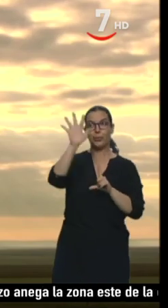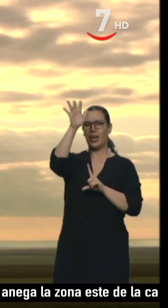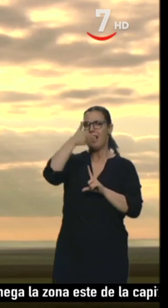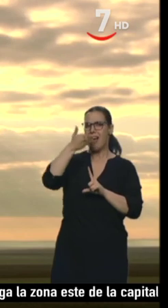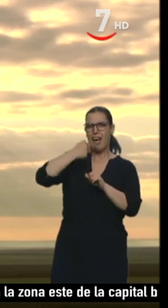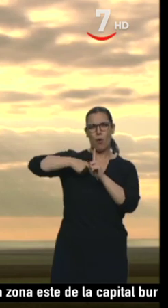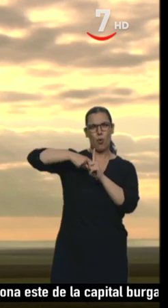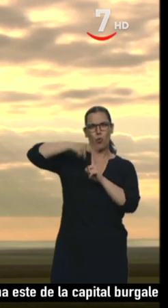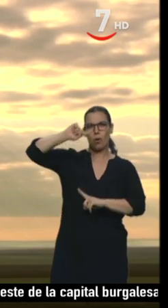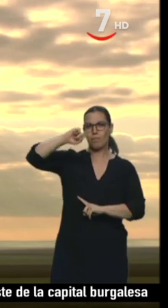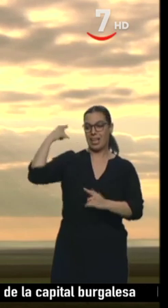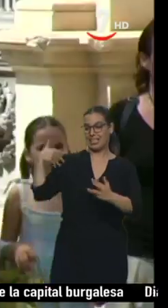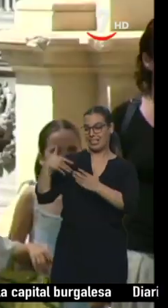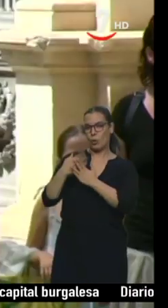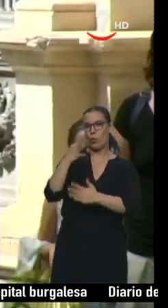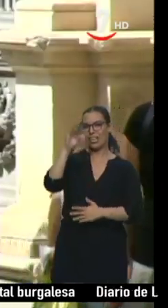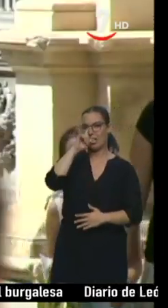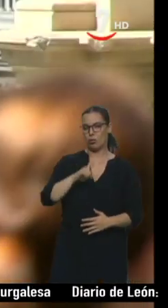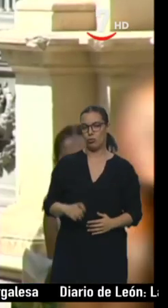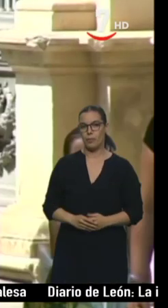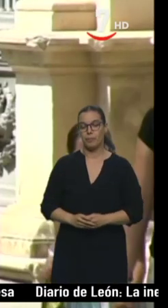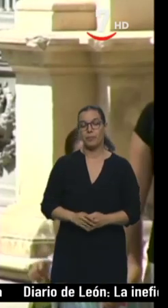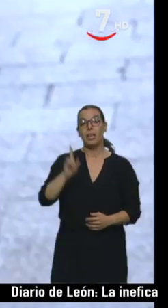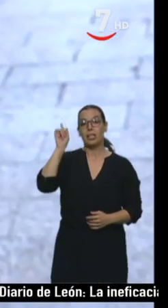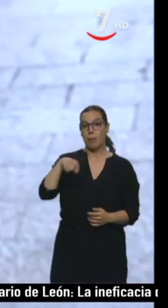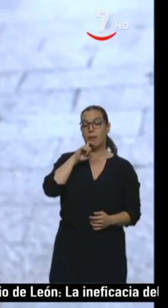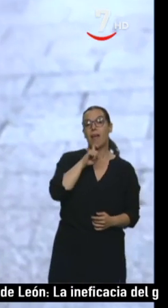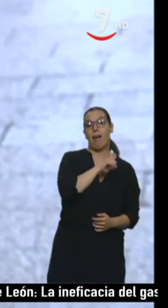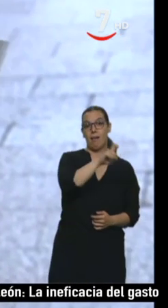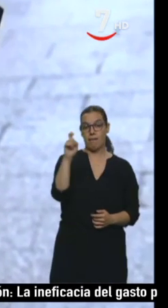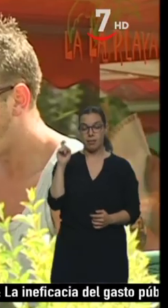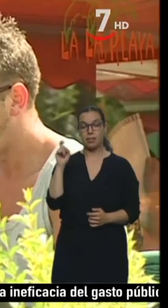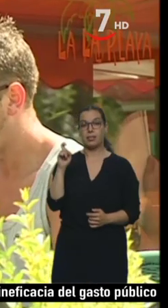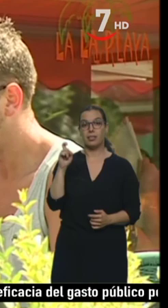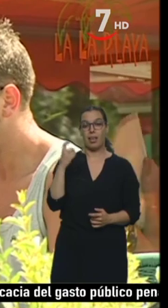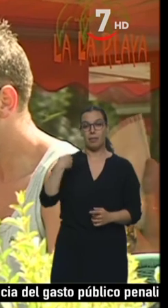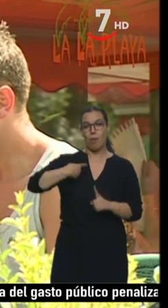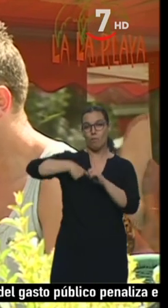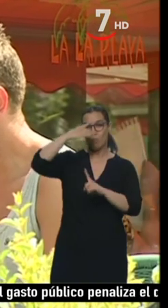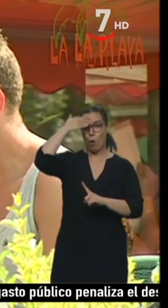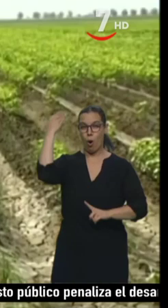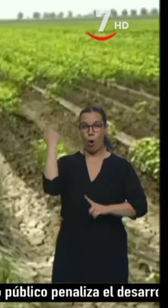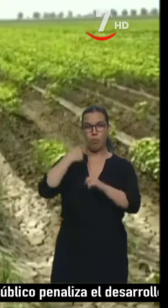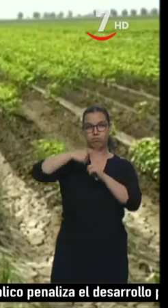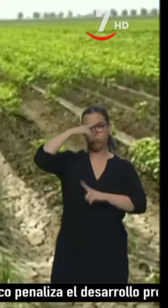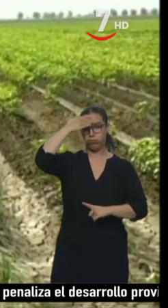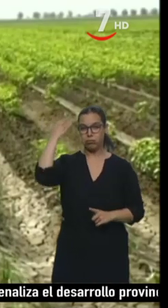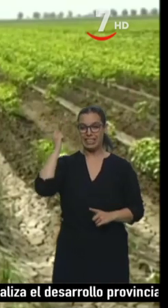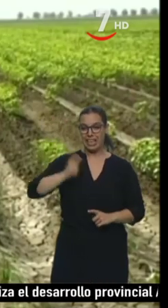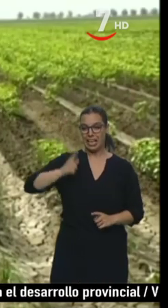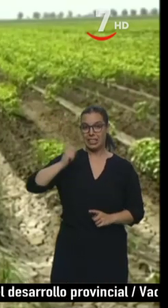caliente de los últimos 40 años. Y AEMET avisa, estos fogonazos cada vez más habituales incrementan en